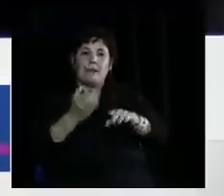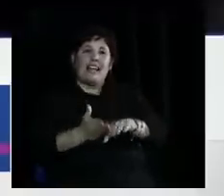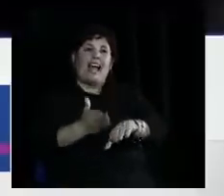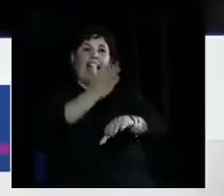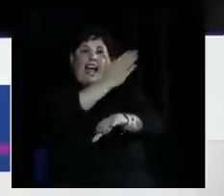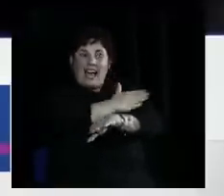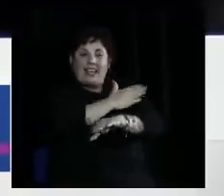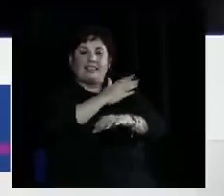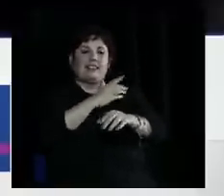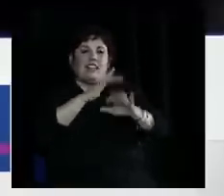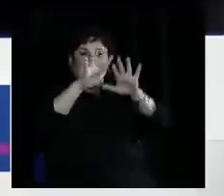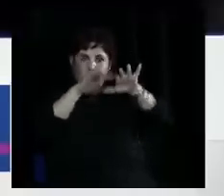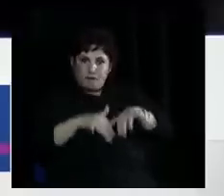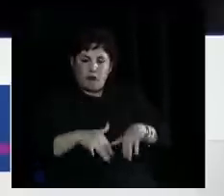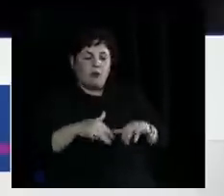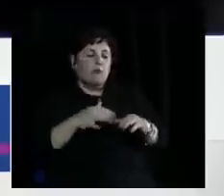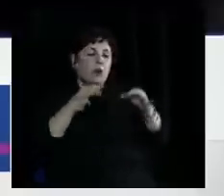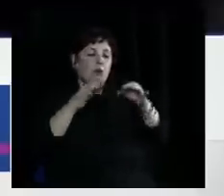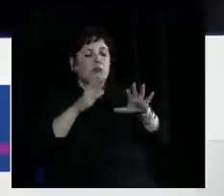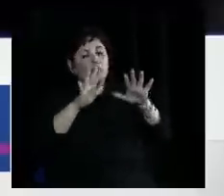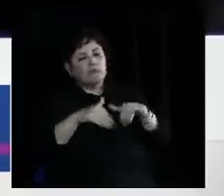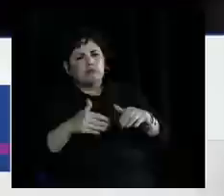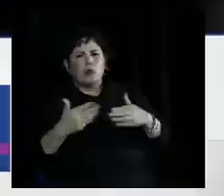a la publicación del informe tuvimos